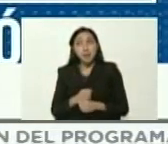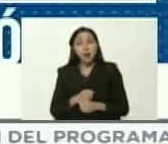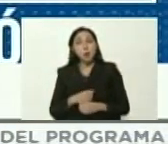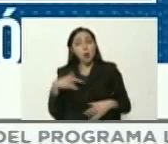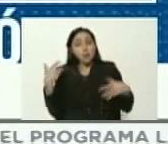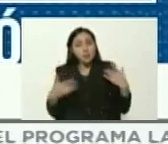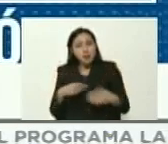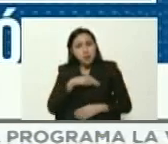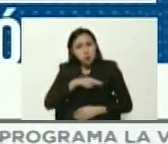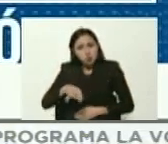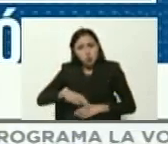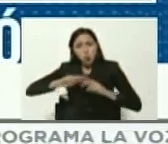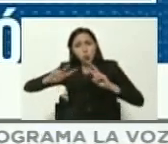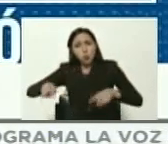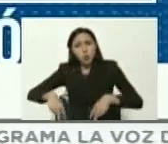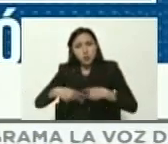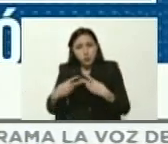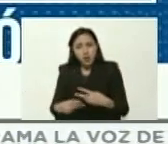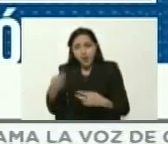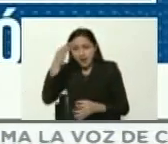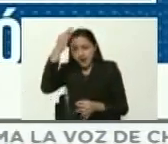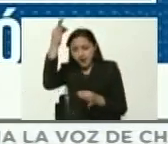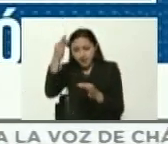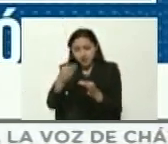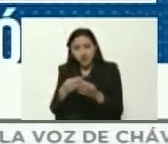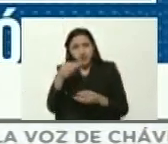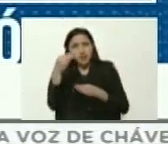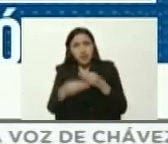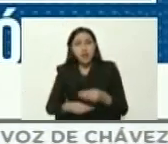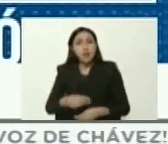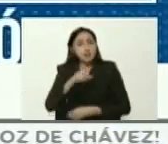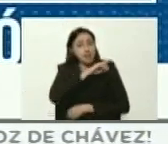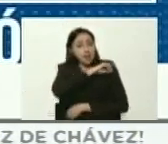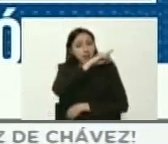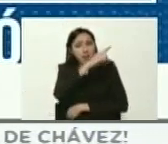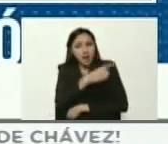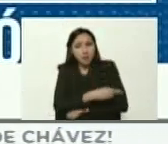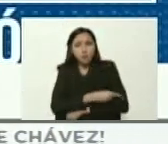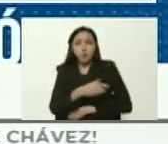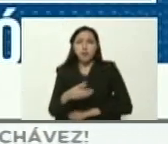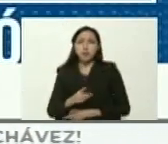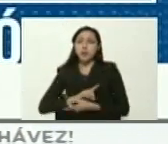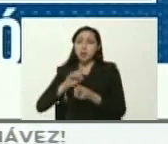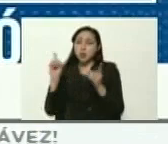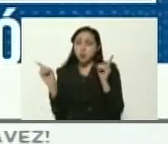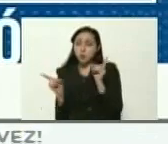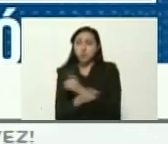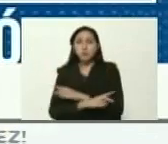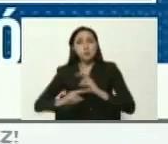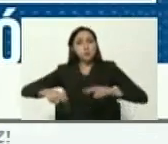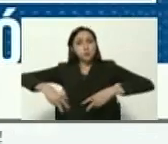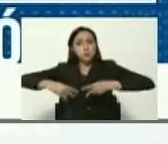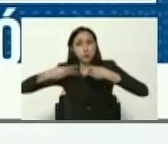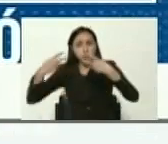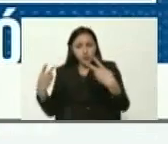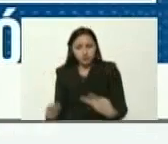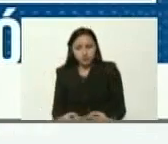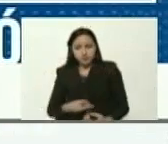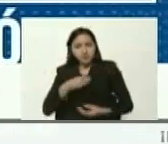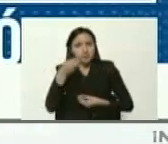nosotros renovar la fe, la energía, la fuerza, renovar la intencionalidad de las